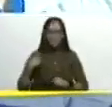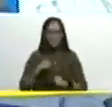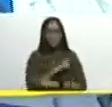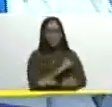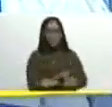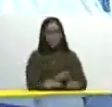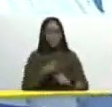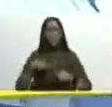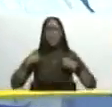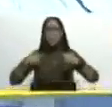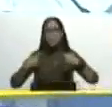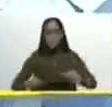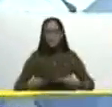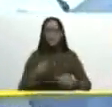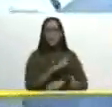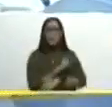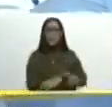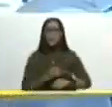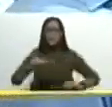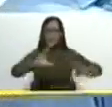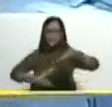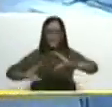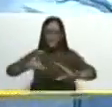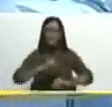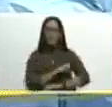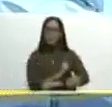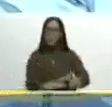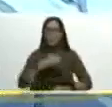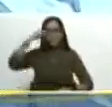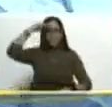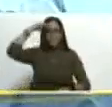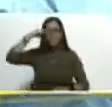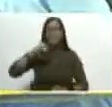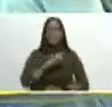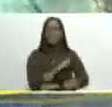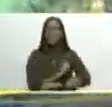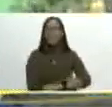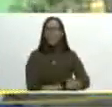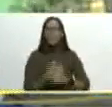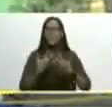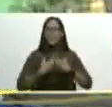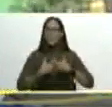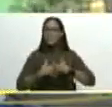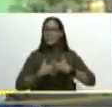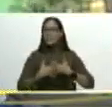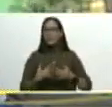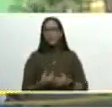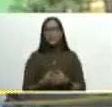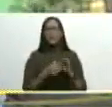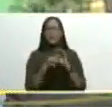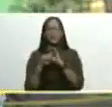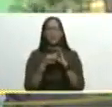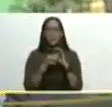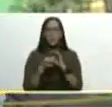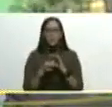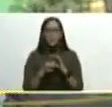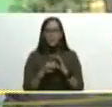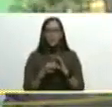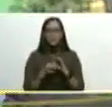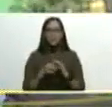popular, el poder de la ciencia, el poder militar, el poder empresarial, unido